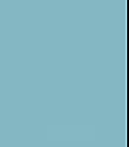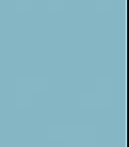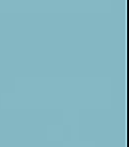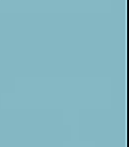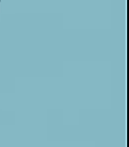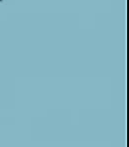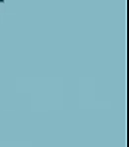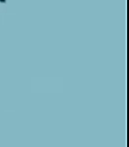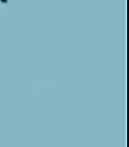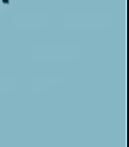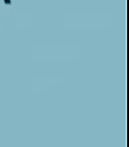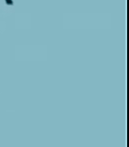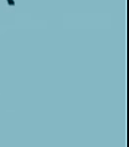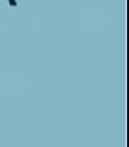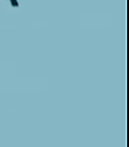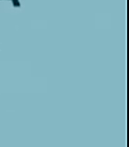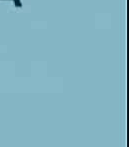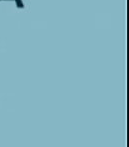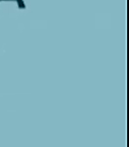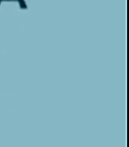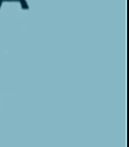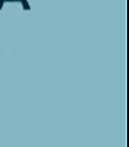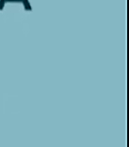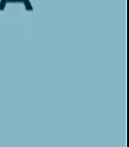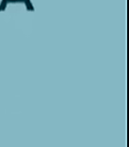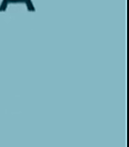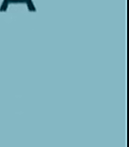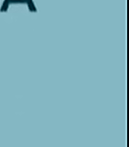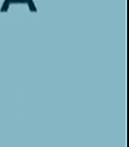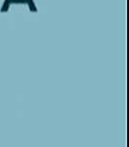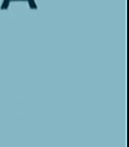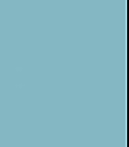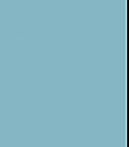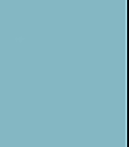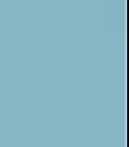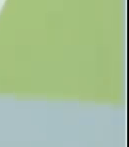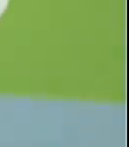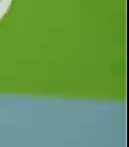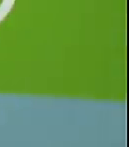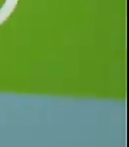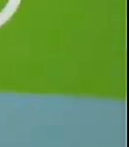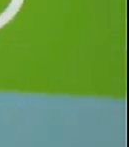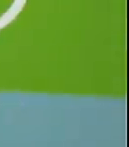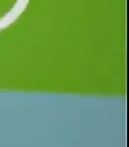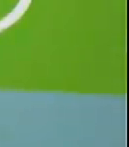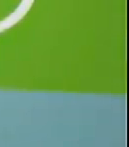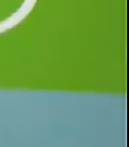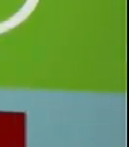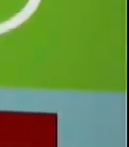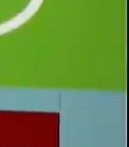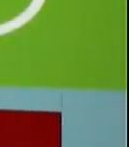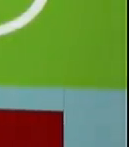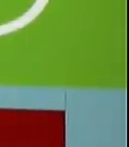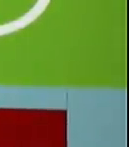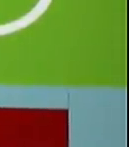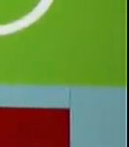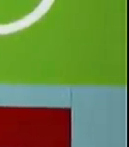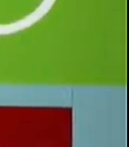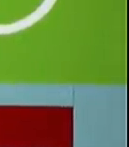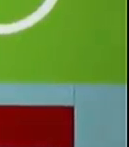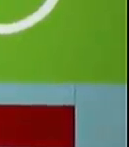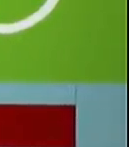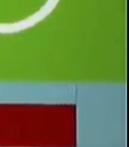Convivir con la COVID-19 requiere de la apropiación de un nuevo código de vida. Usa el nasobuco como otra prenda